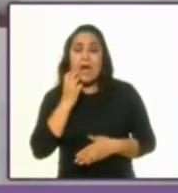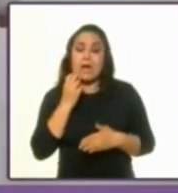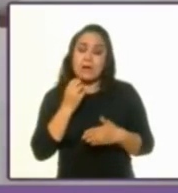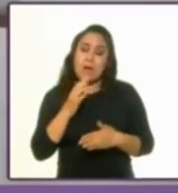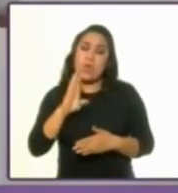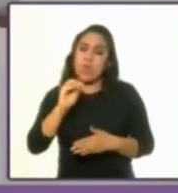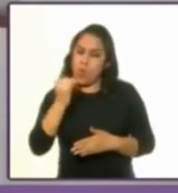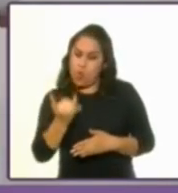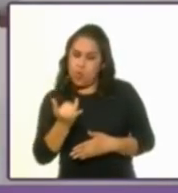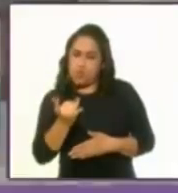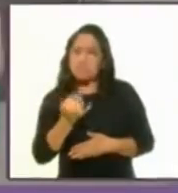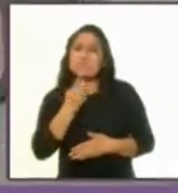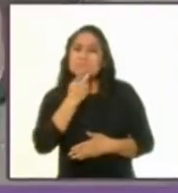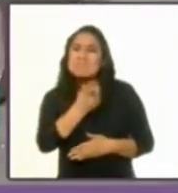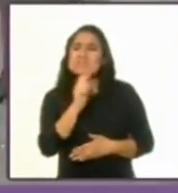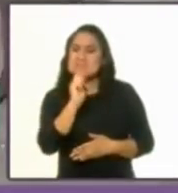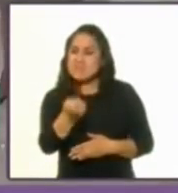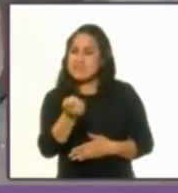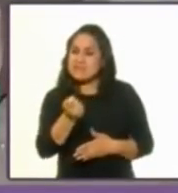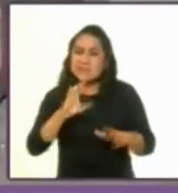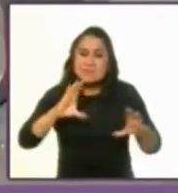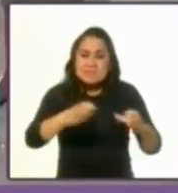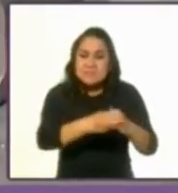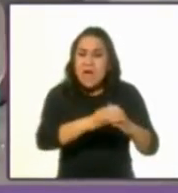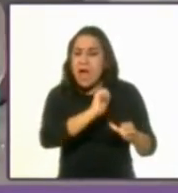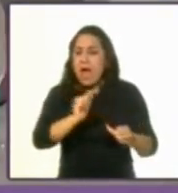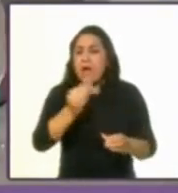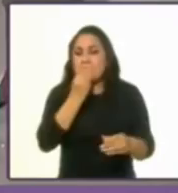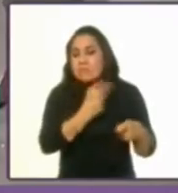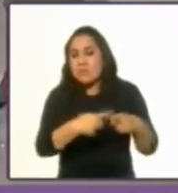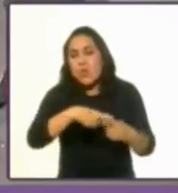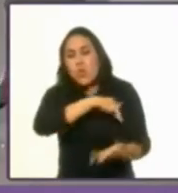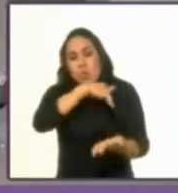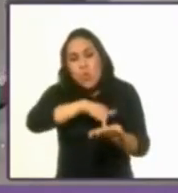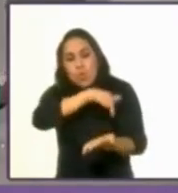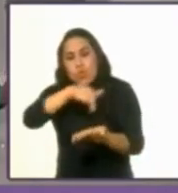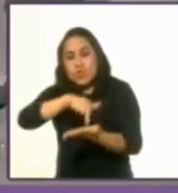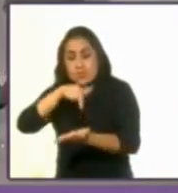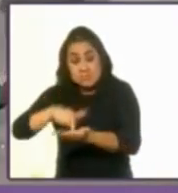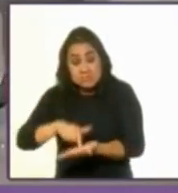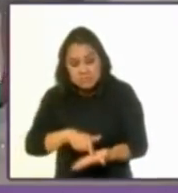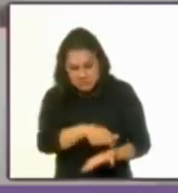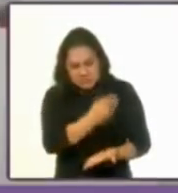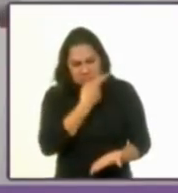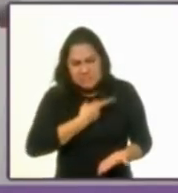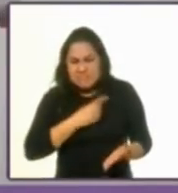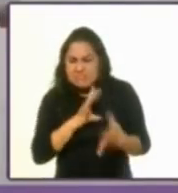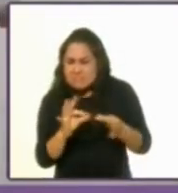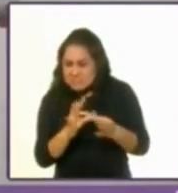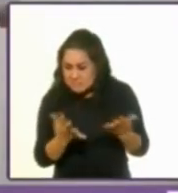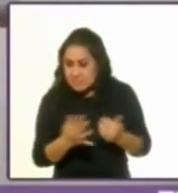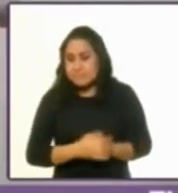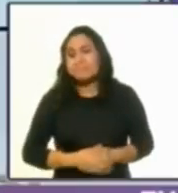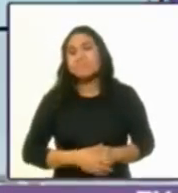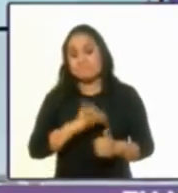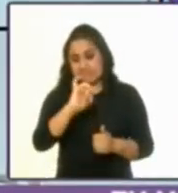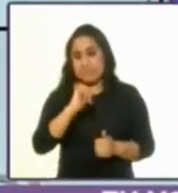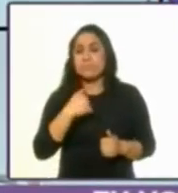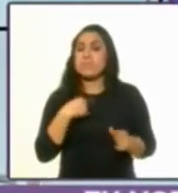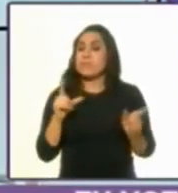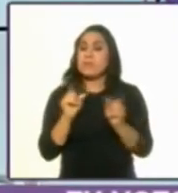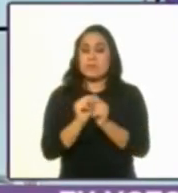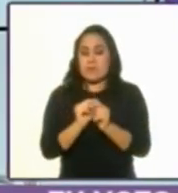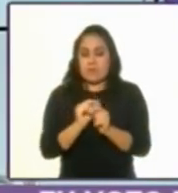ha estado planteando bancos de alimentos darle la vuelta a justamente lo que estamos tirando a la basura podría emplear la decisión claro a mí nada más me gusta